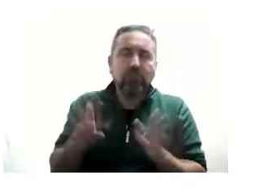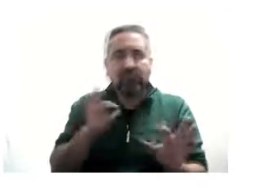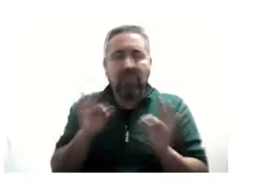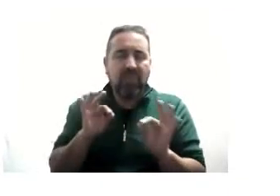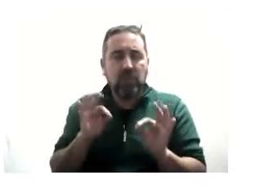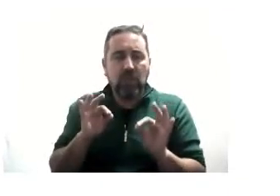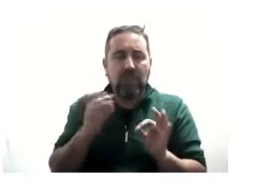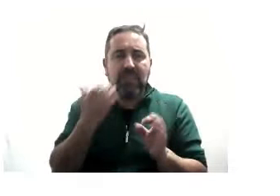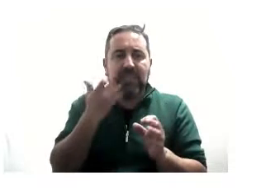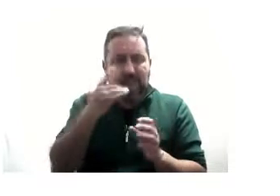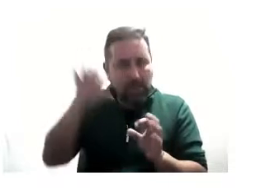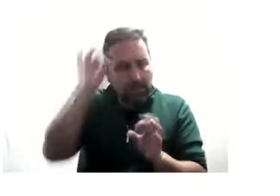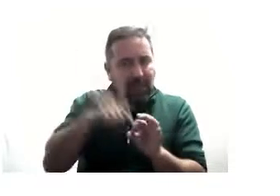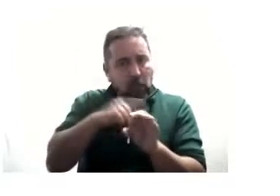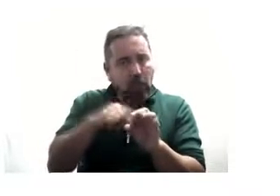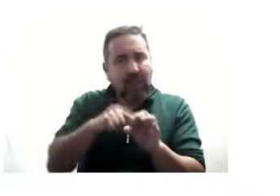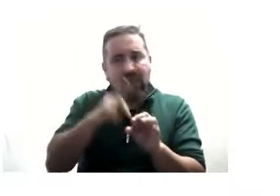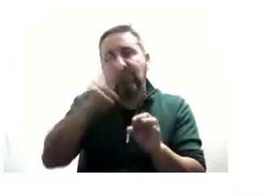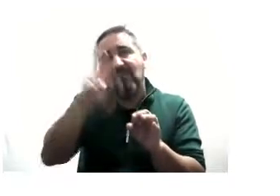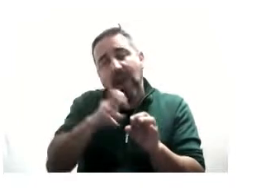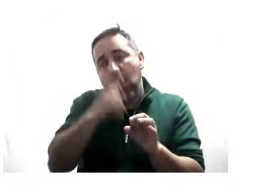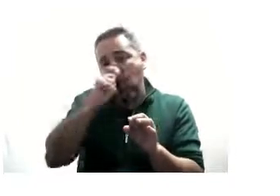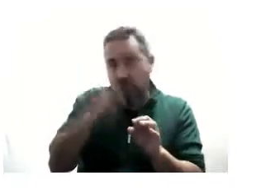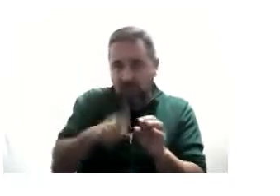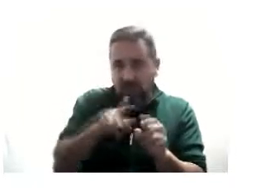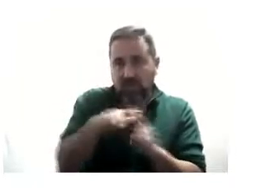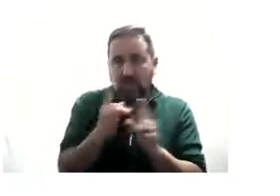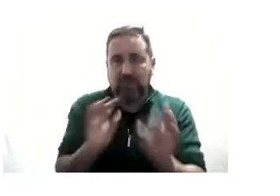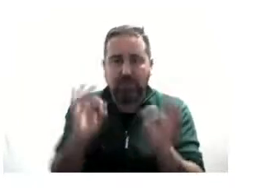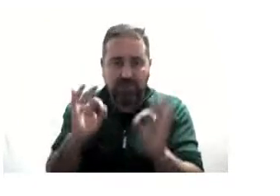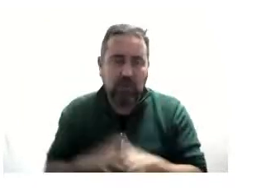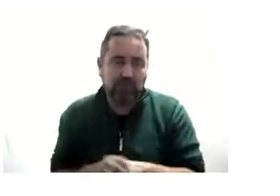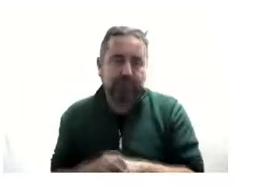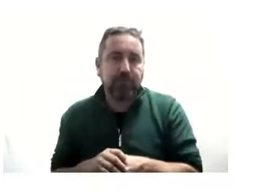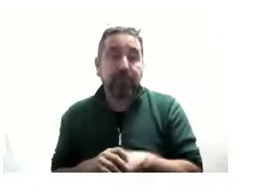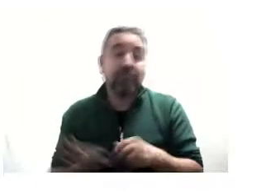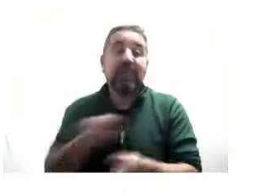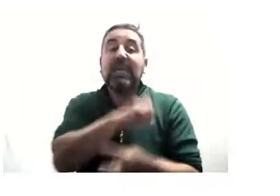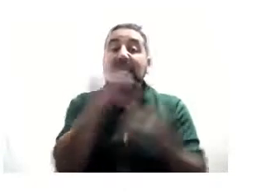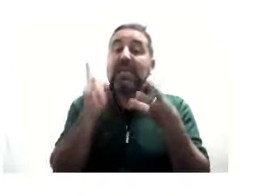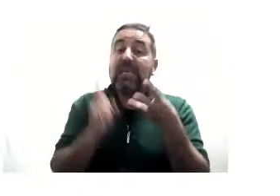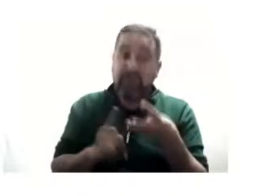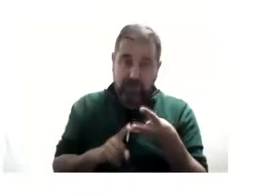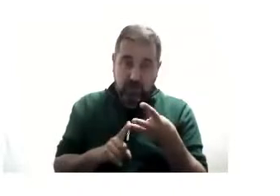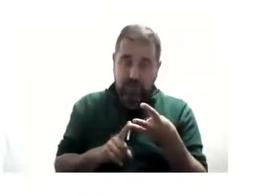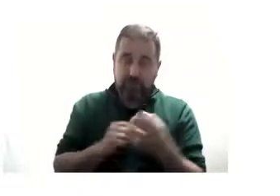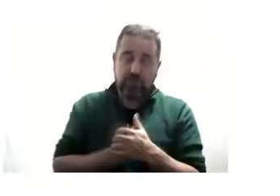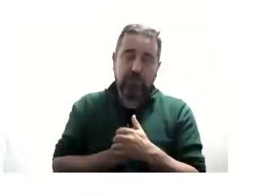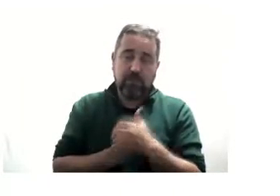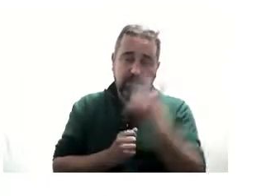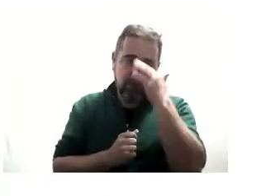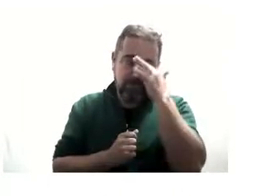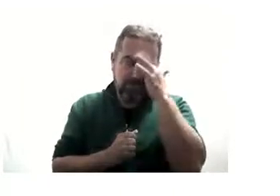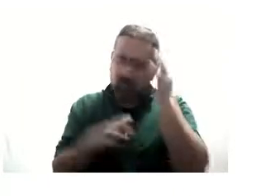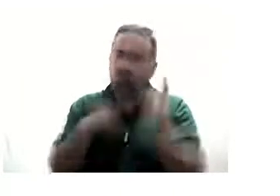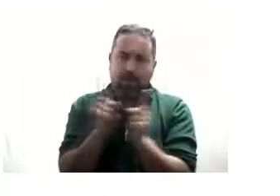si el implante coclear realmente puede valer o no en un caso específico. Y en tercer lugar, quiero terminar hablando